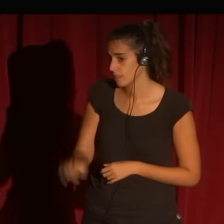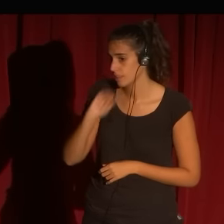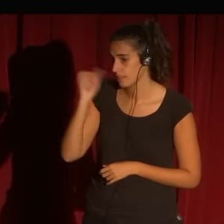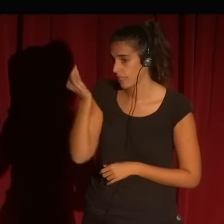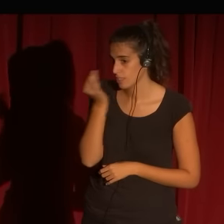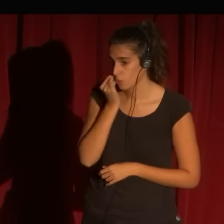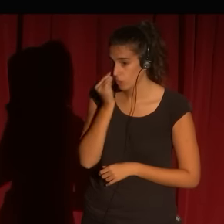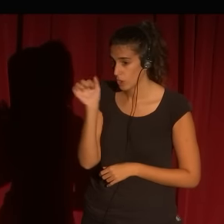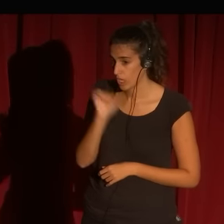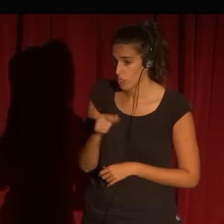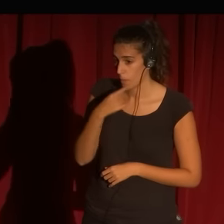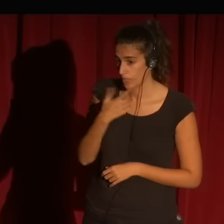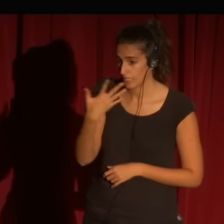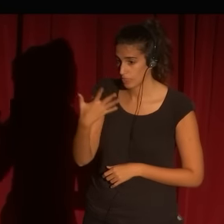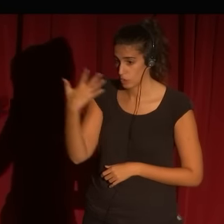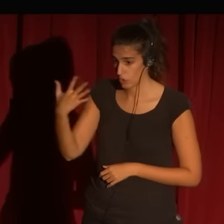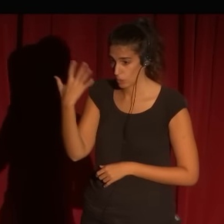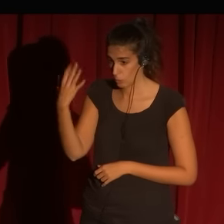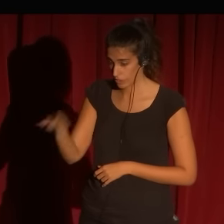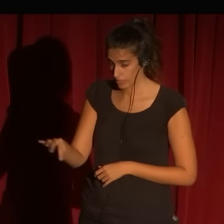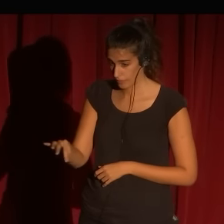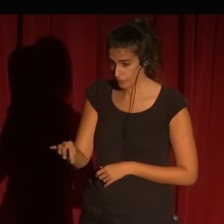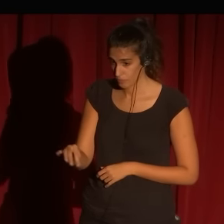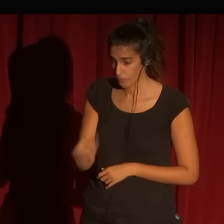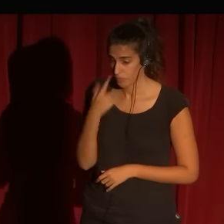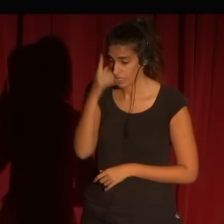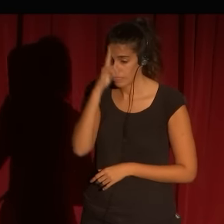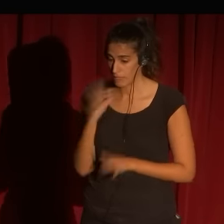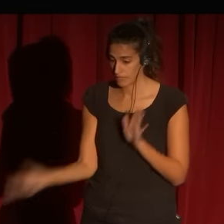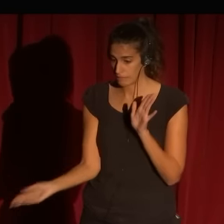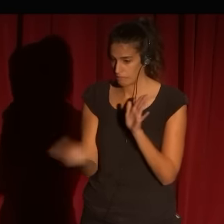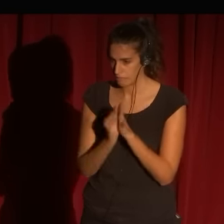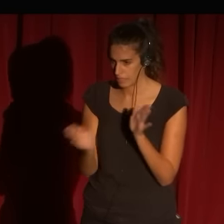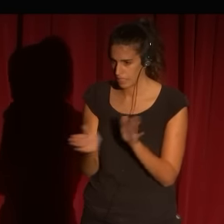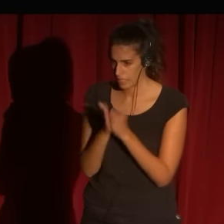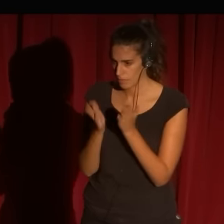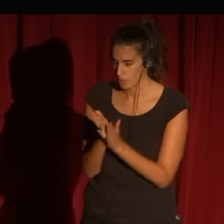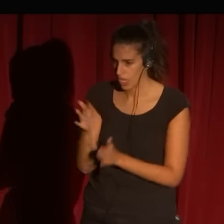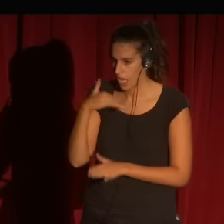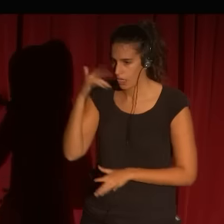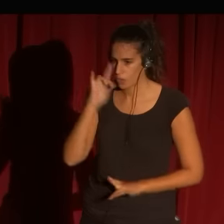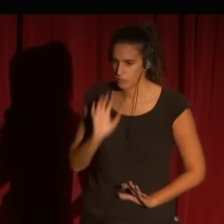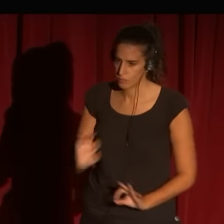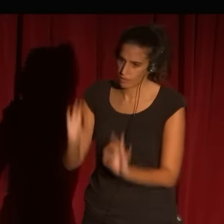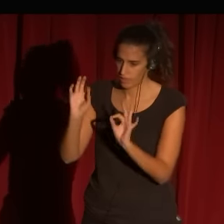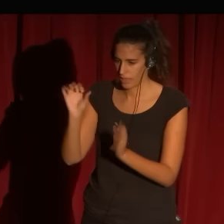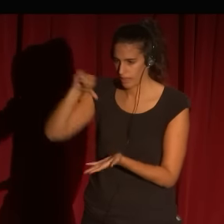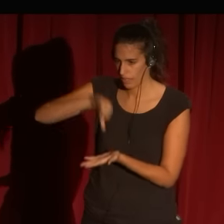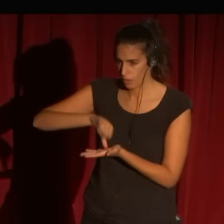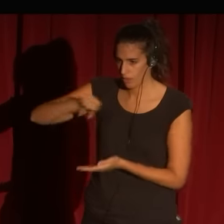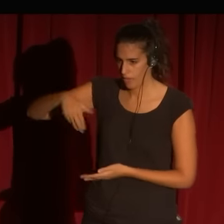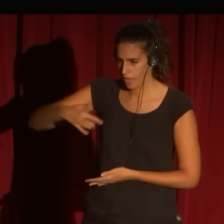cuenta también que en torno a 1550 la Ilustración de libros científicos en todo Europa se convierte en una especialidad de la ciudad de amberes de artistas